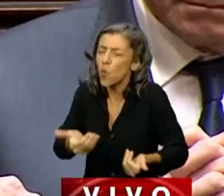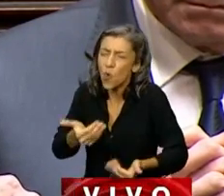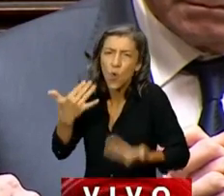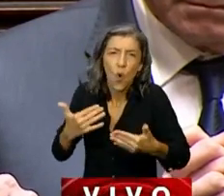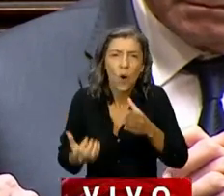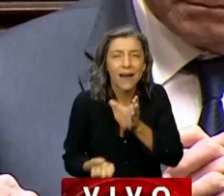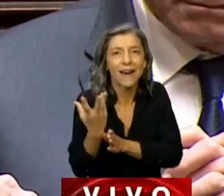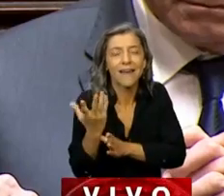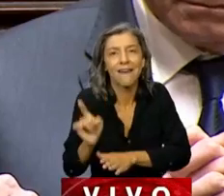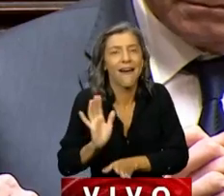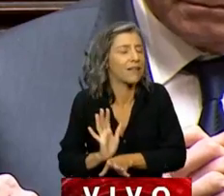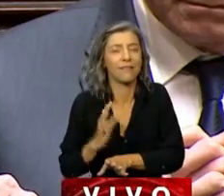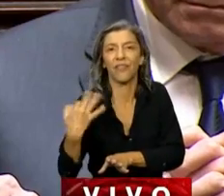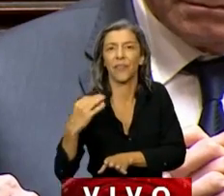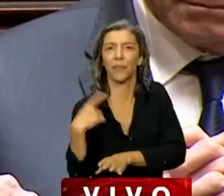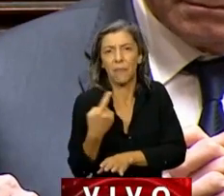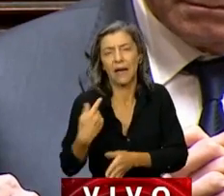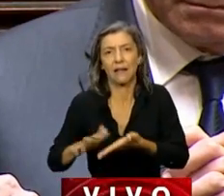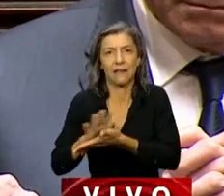Esto es tierra arrasada.